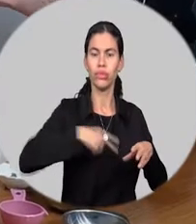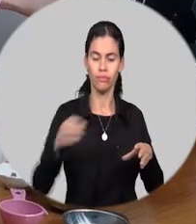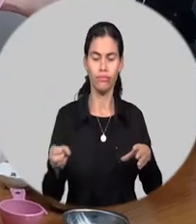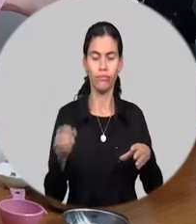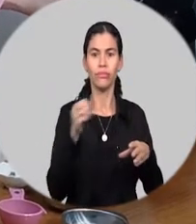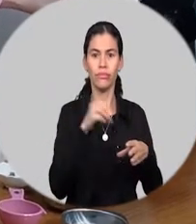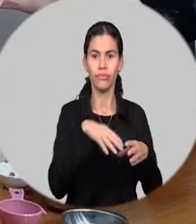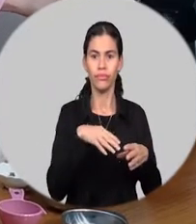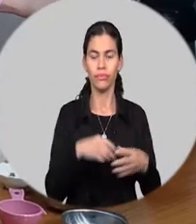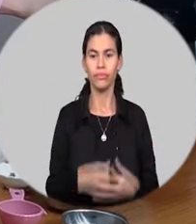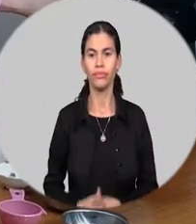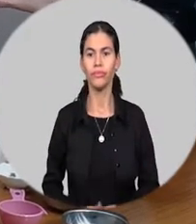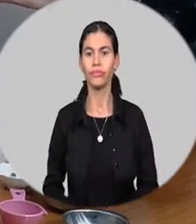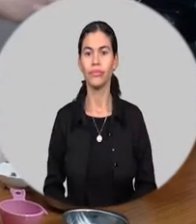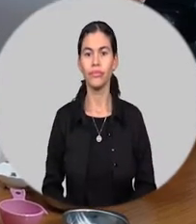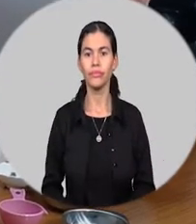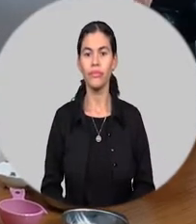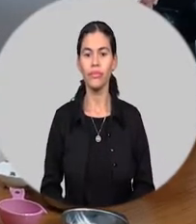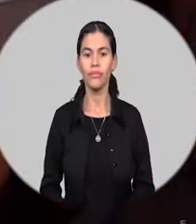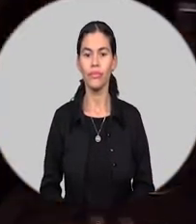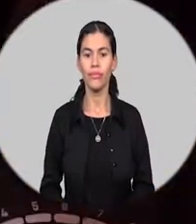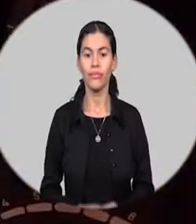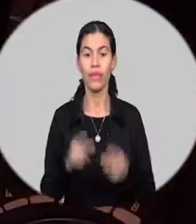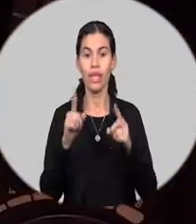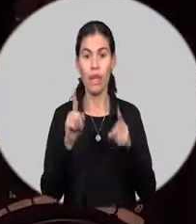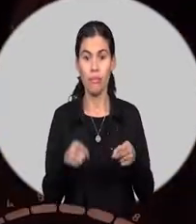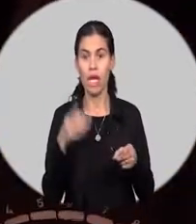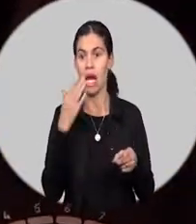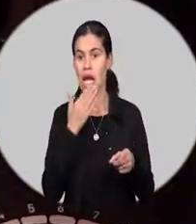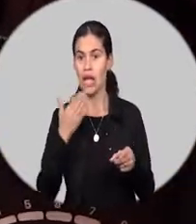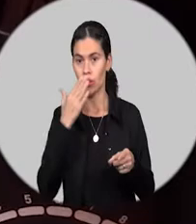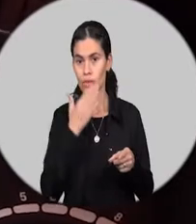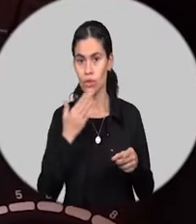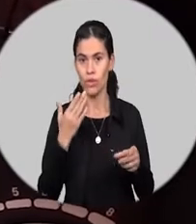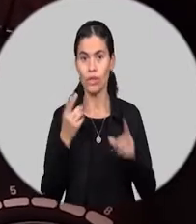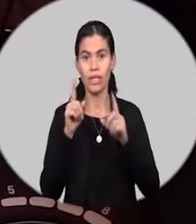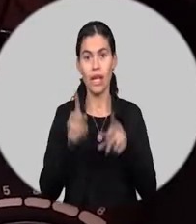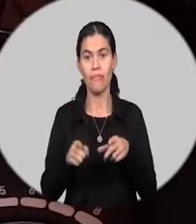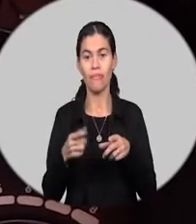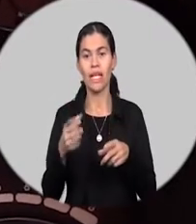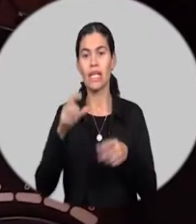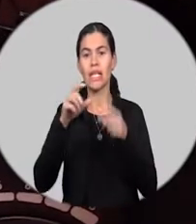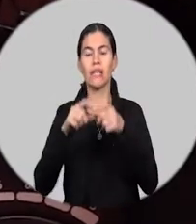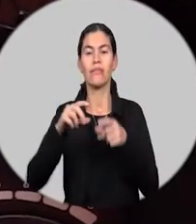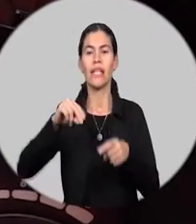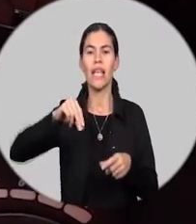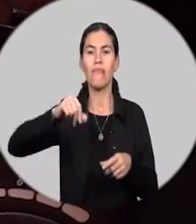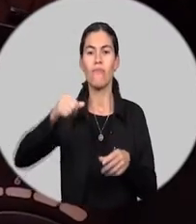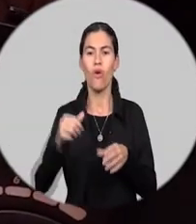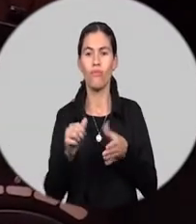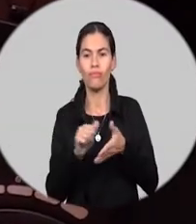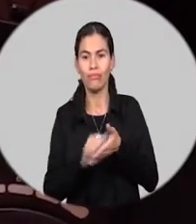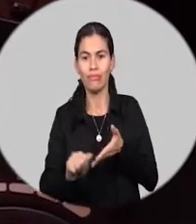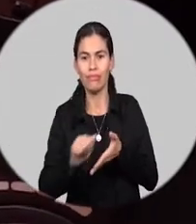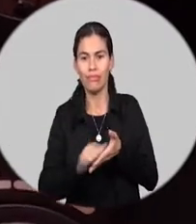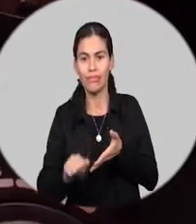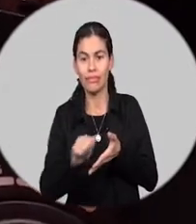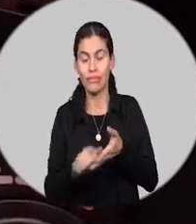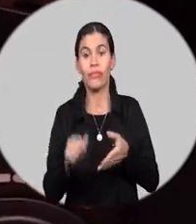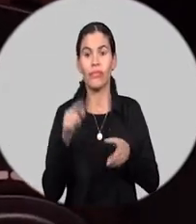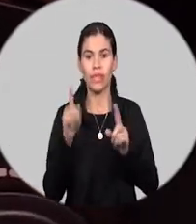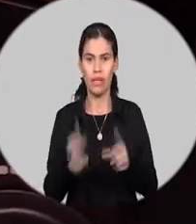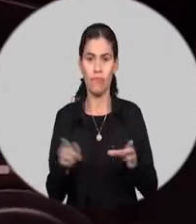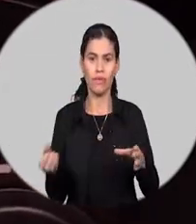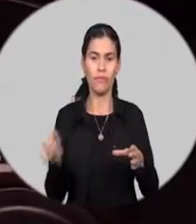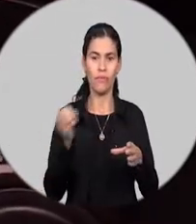batidora con el azúcar y la ralladura de limón.